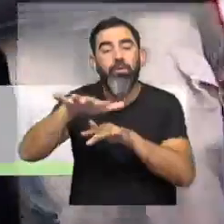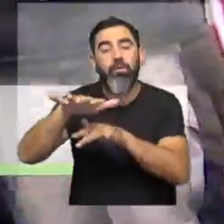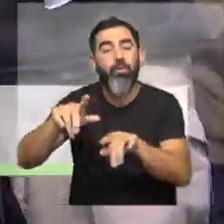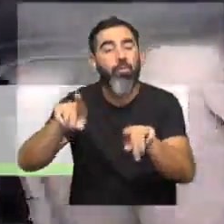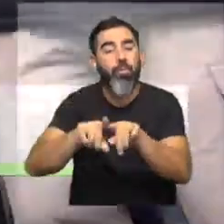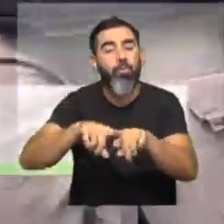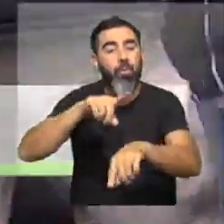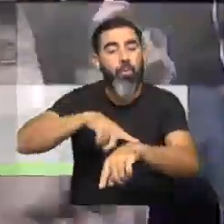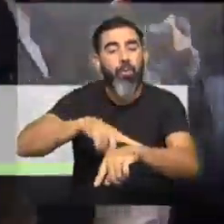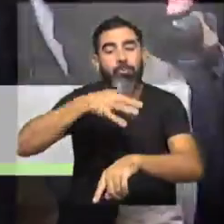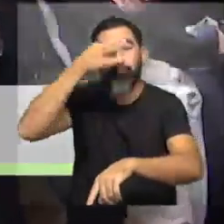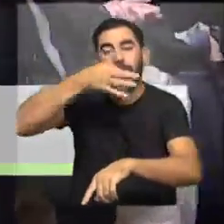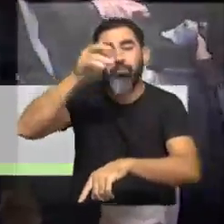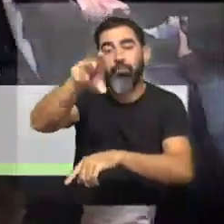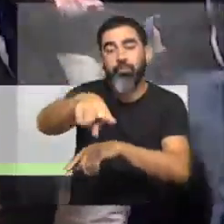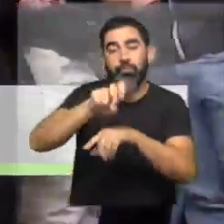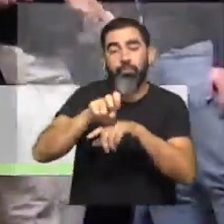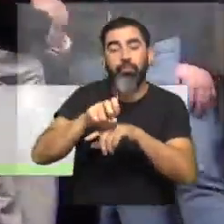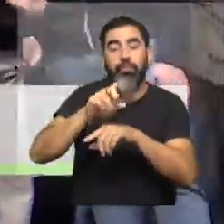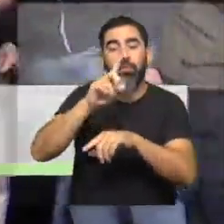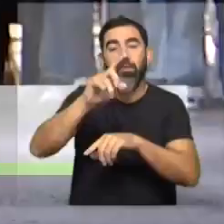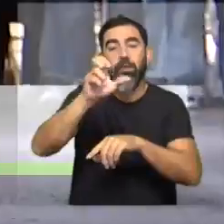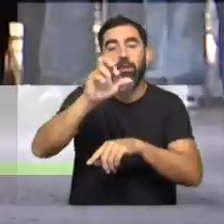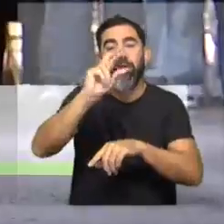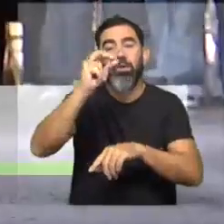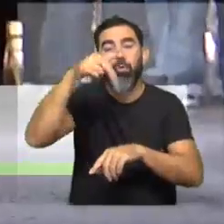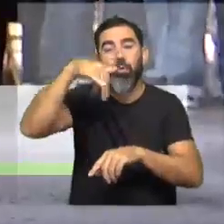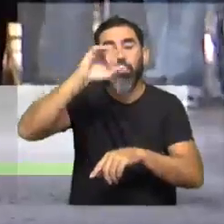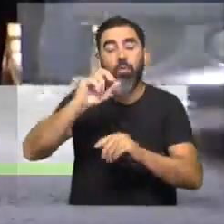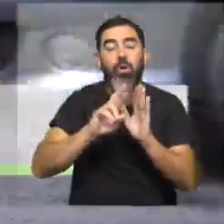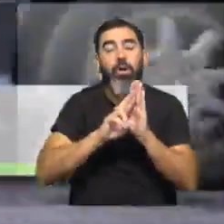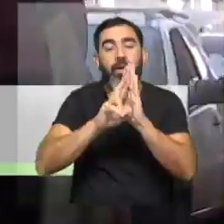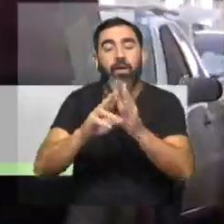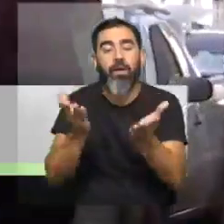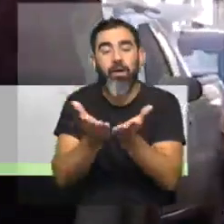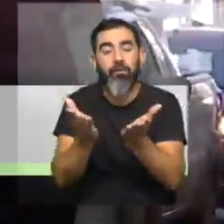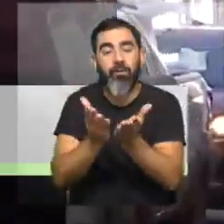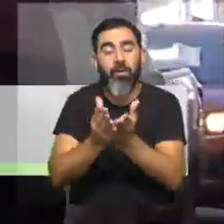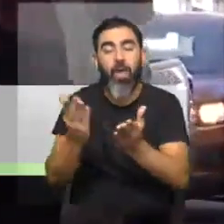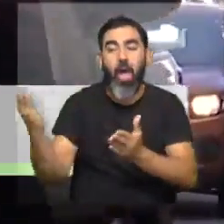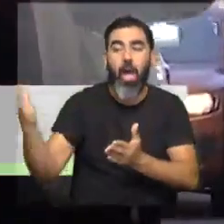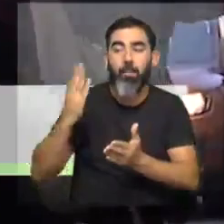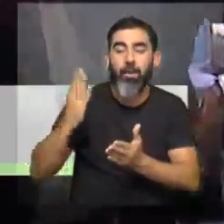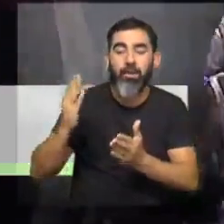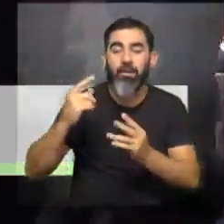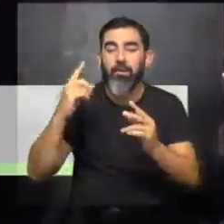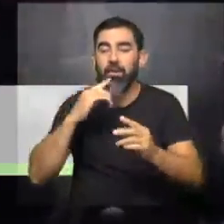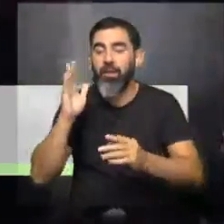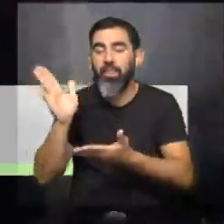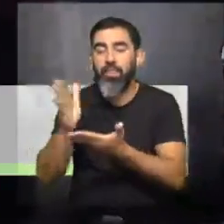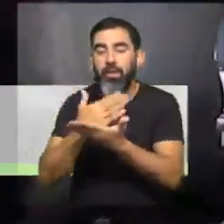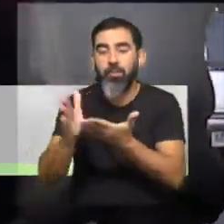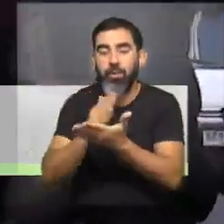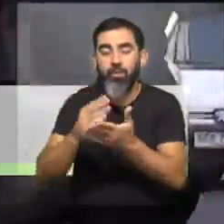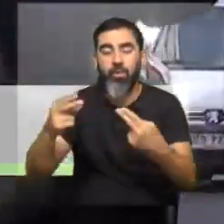misma hora que declaraba en Fiscalía el joven Jerónimo Sena, referente del gremio estudiantil, por las amenazas y comentarios discriminatorios que